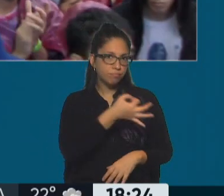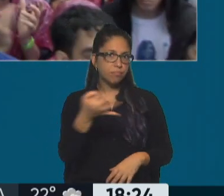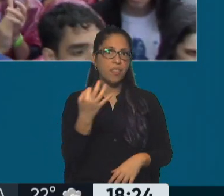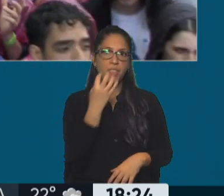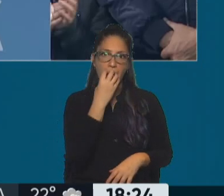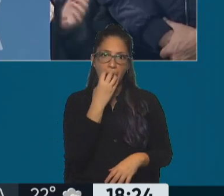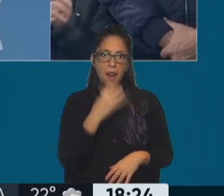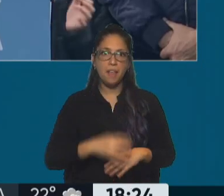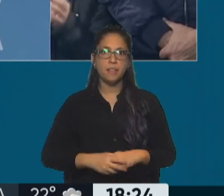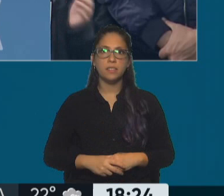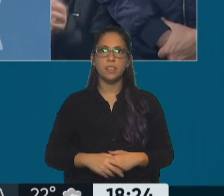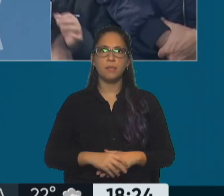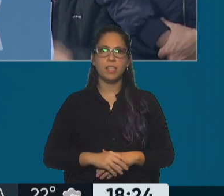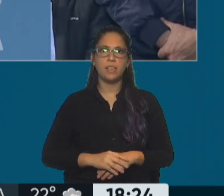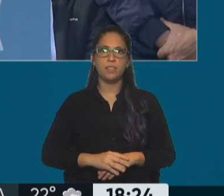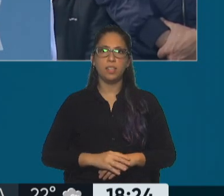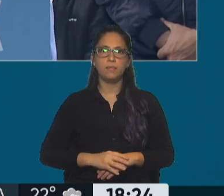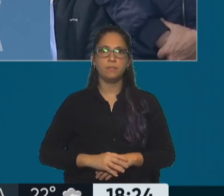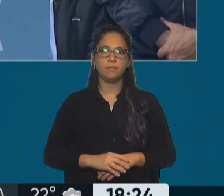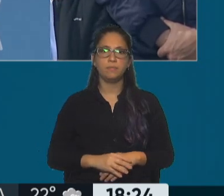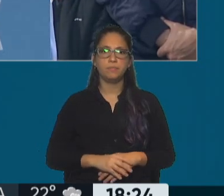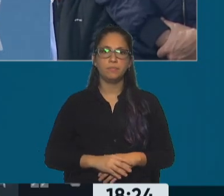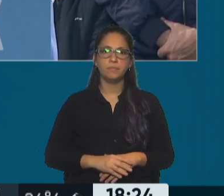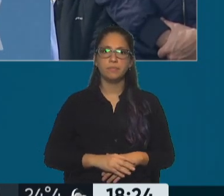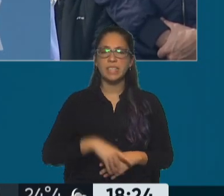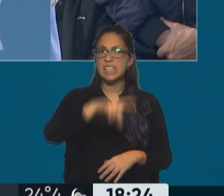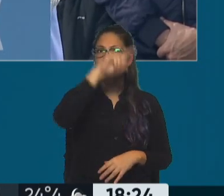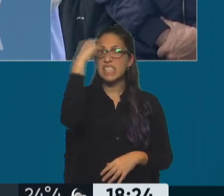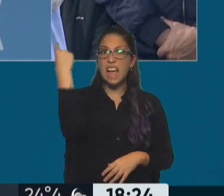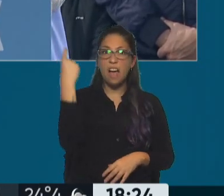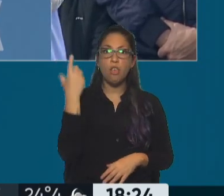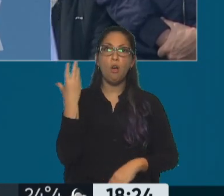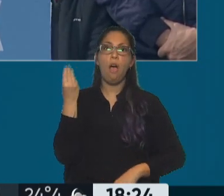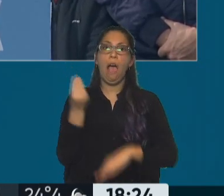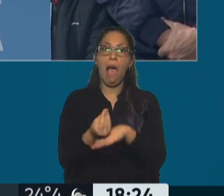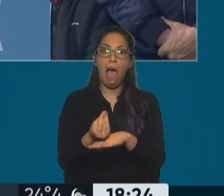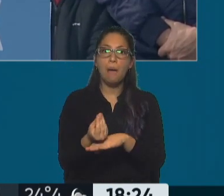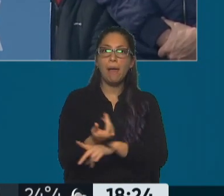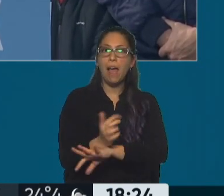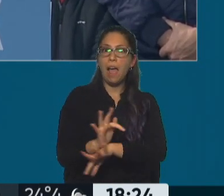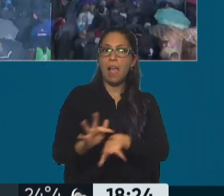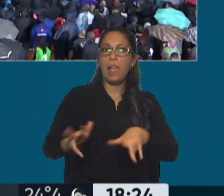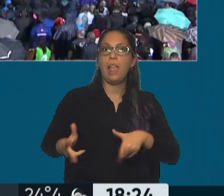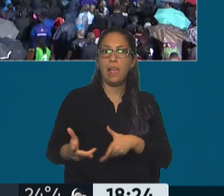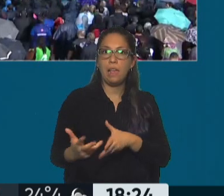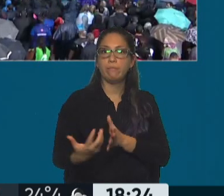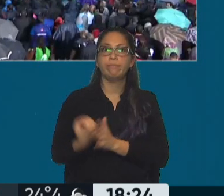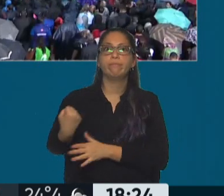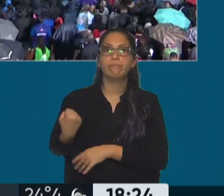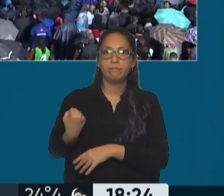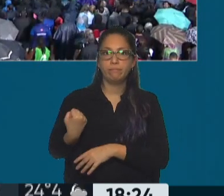derecha argentina toma el Estado para saquearlo, es decir, lo toma a partir